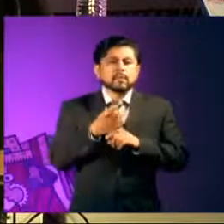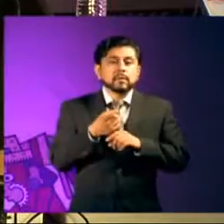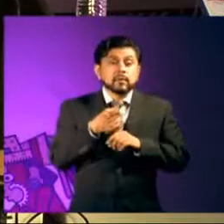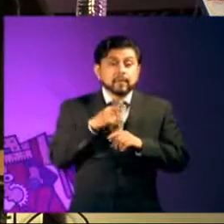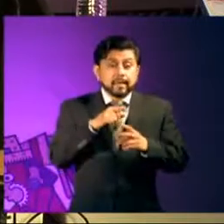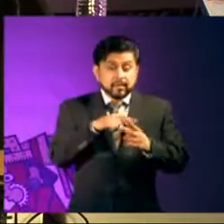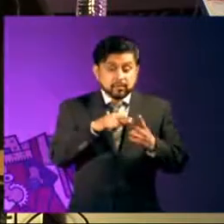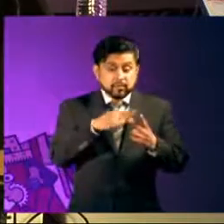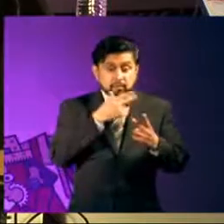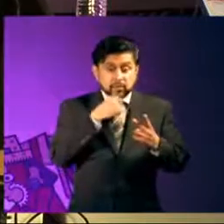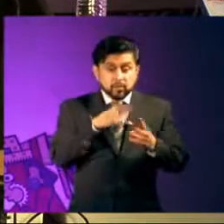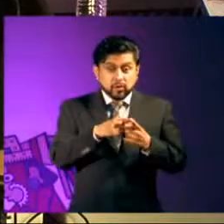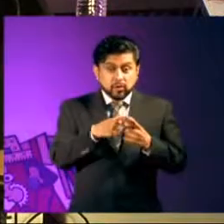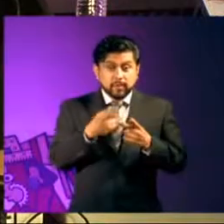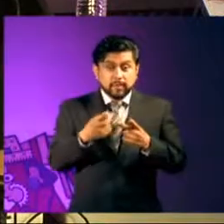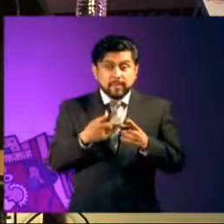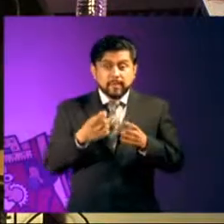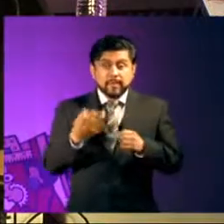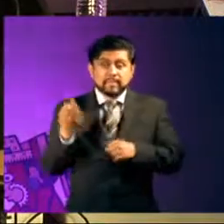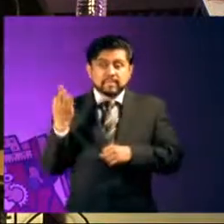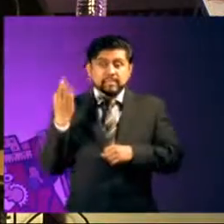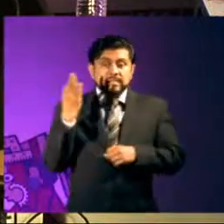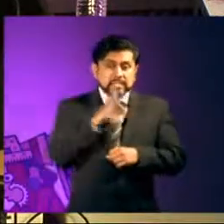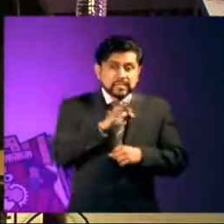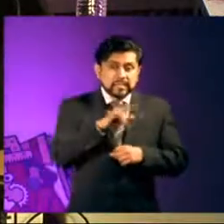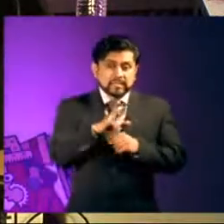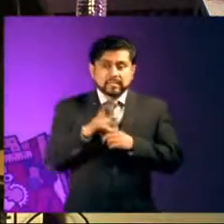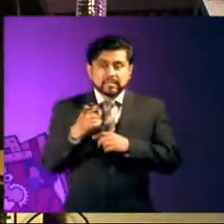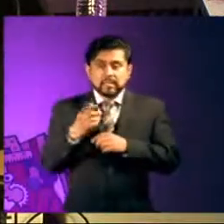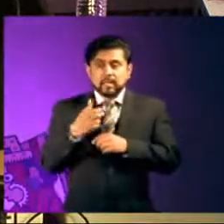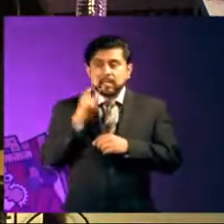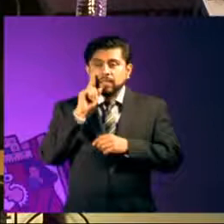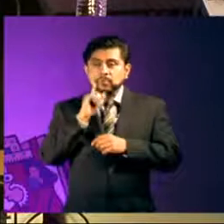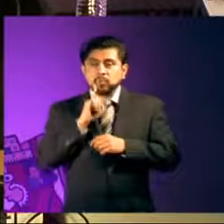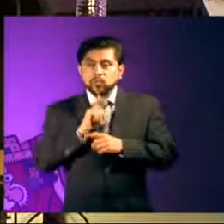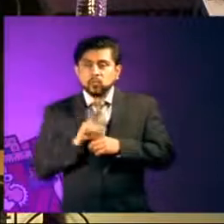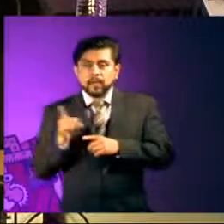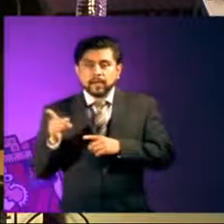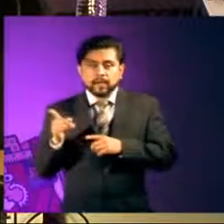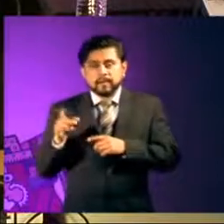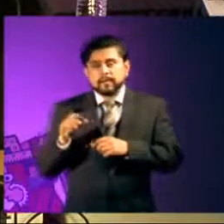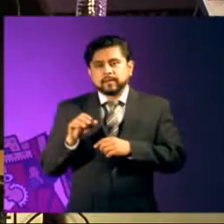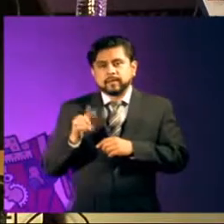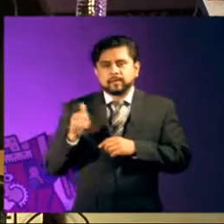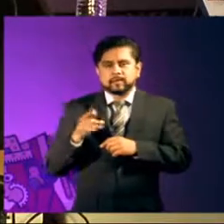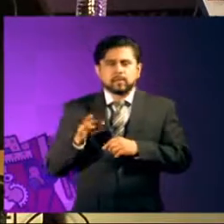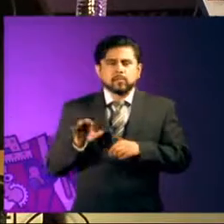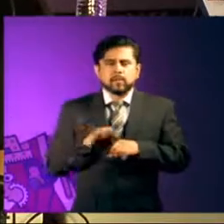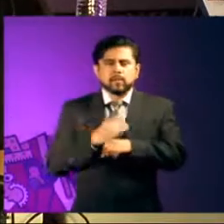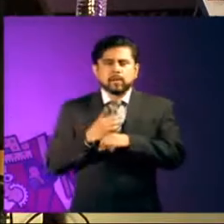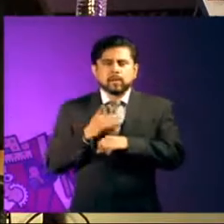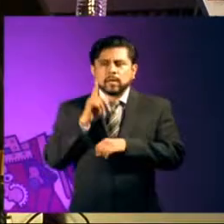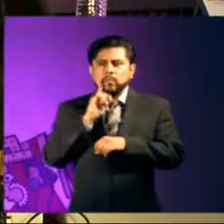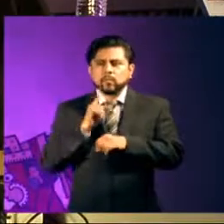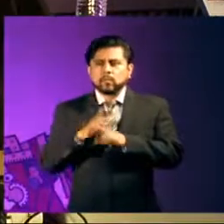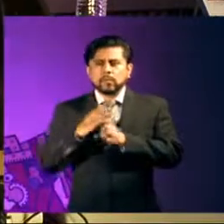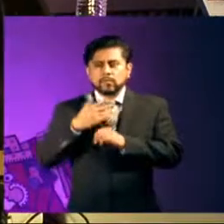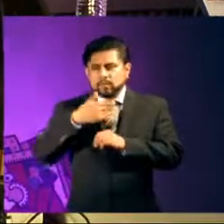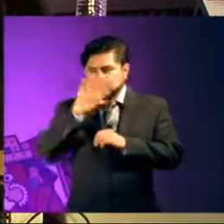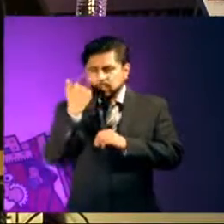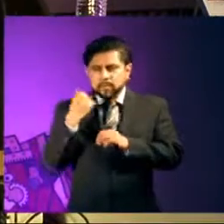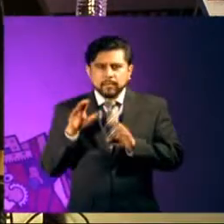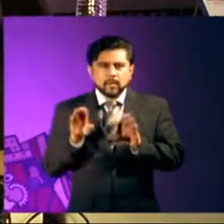traicionan por las mujeres y por el deseo de las mujeres que nunca saben cómo cómo llegar a